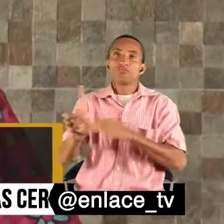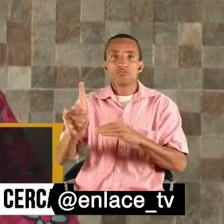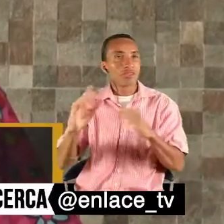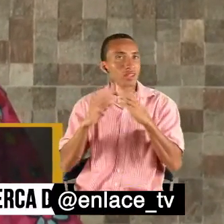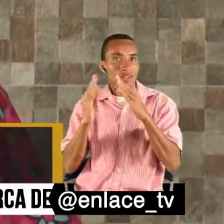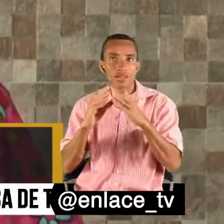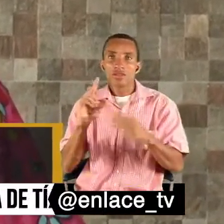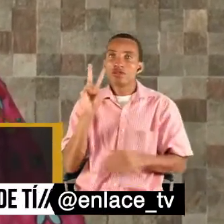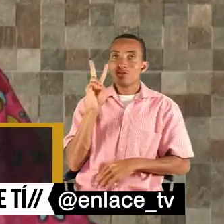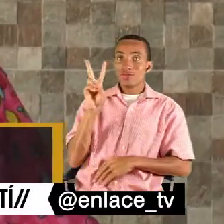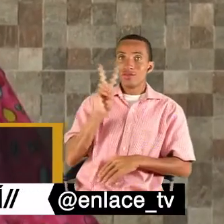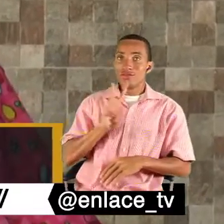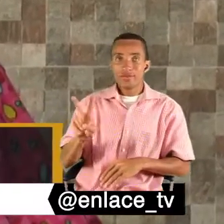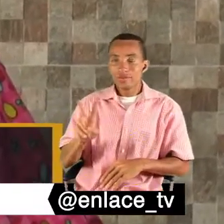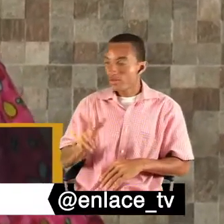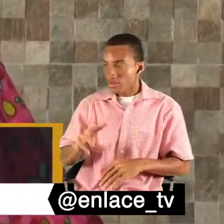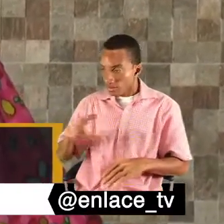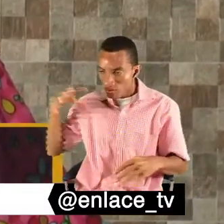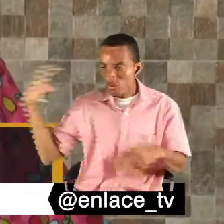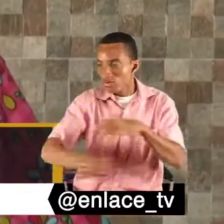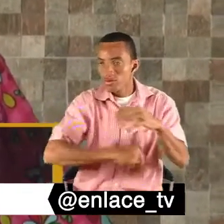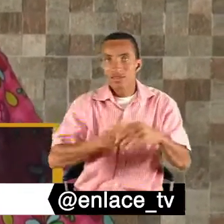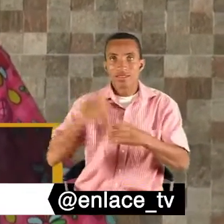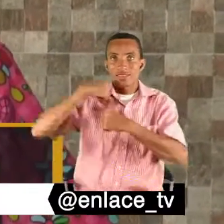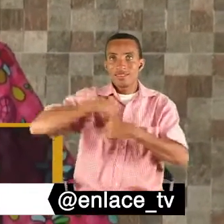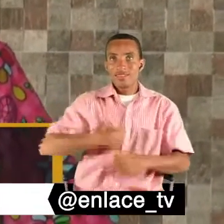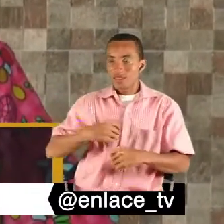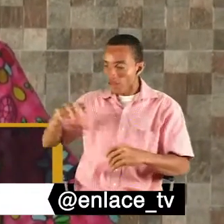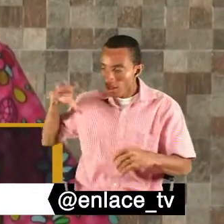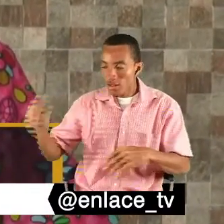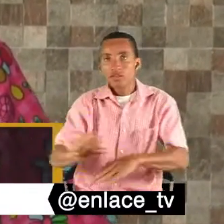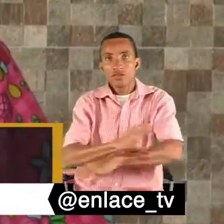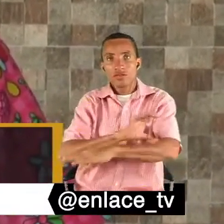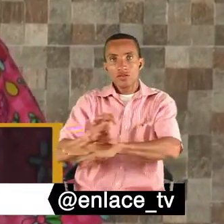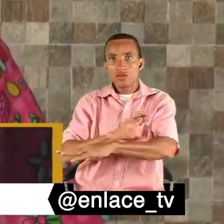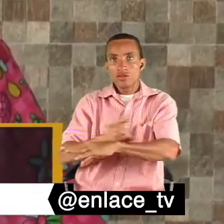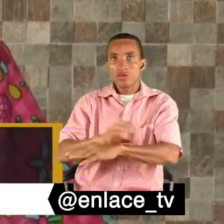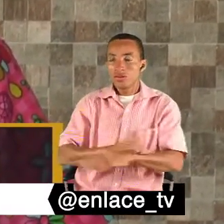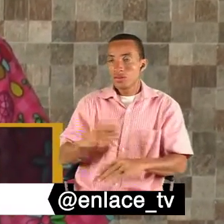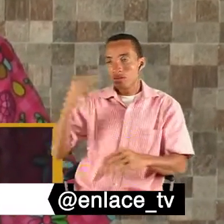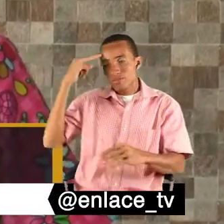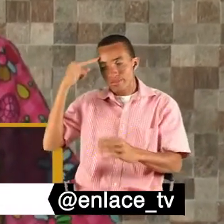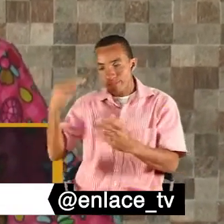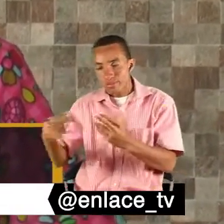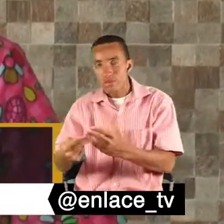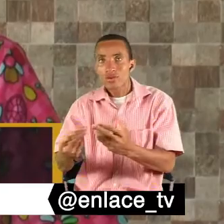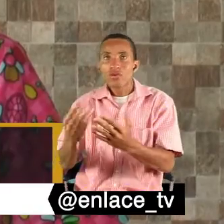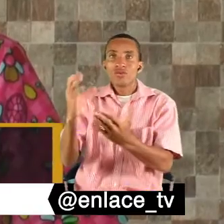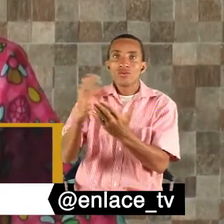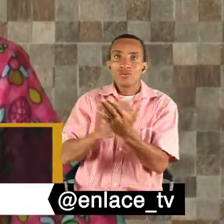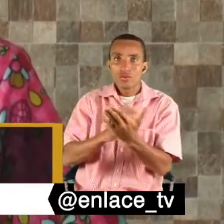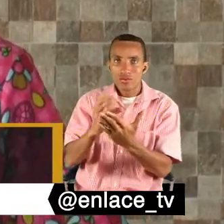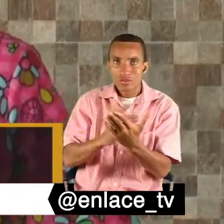me abordaron y me arrebataron mi bolso y el computador, y en el bolso tenía mis memorias, mis documentos, muchísima información de mi